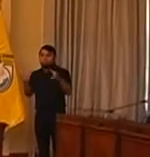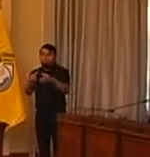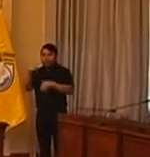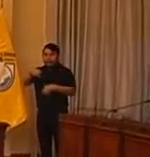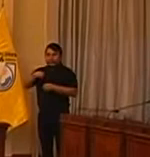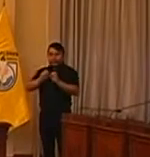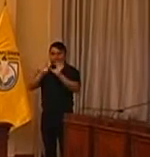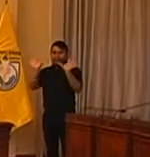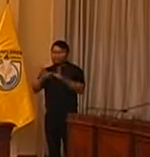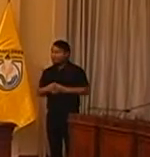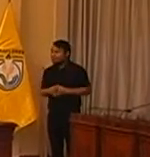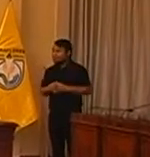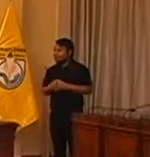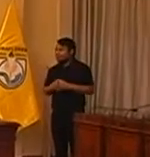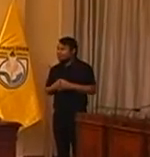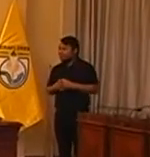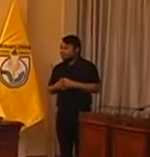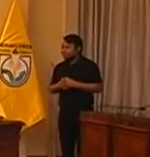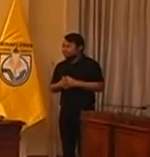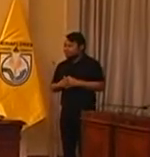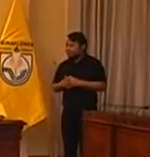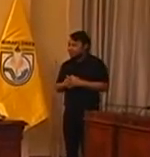fecha.